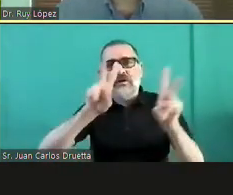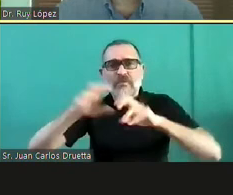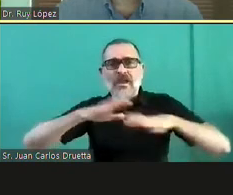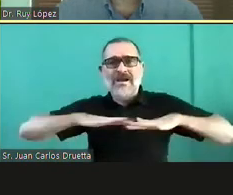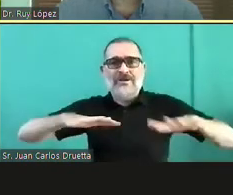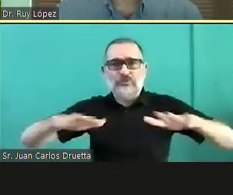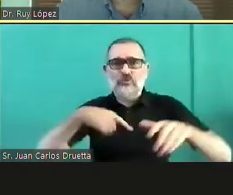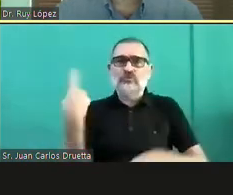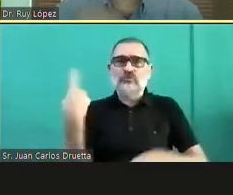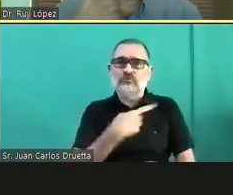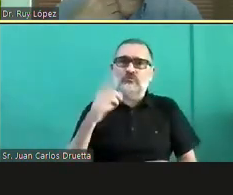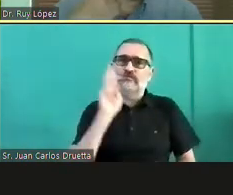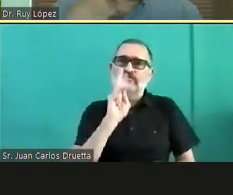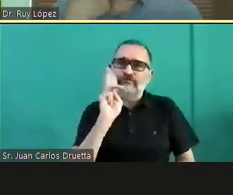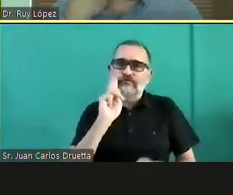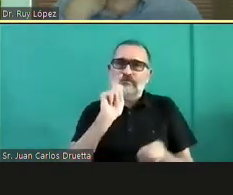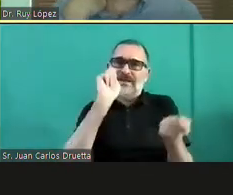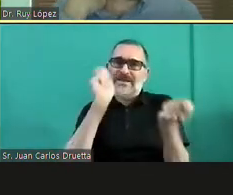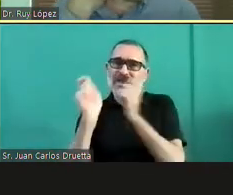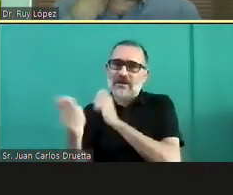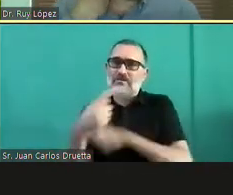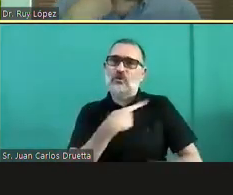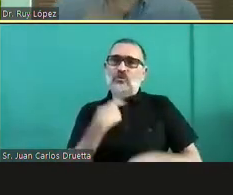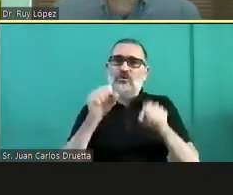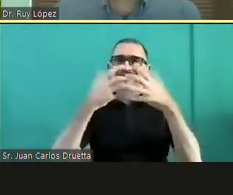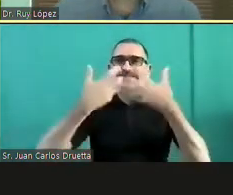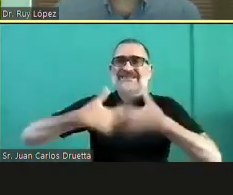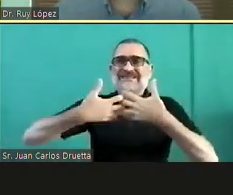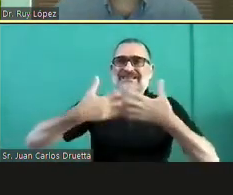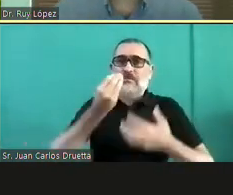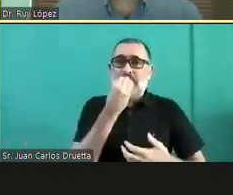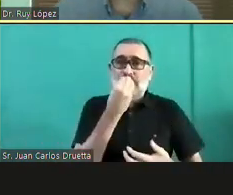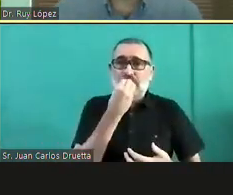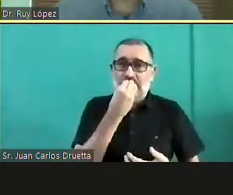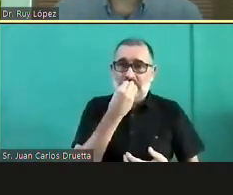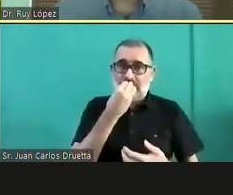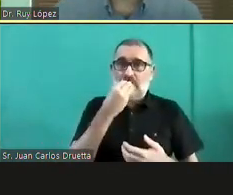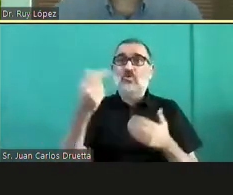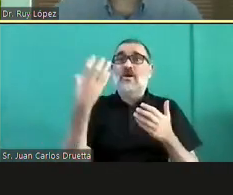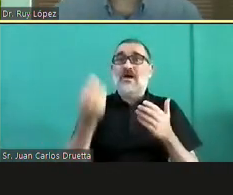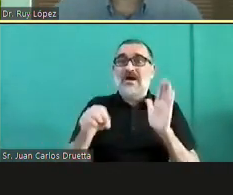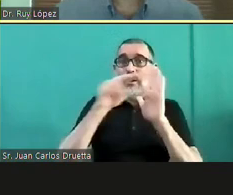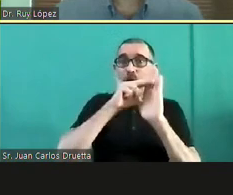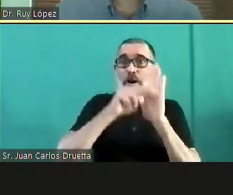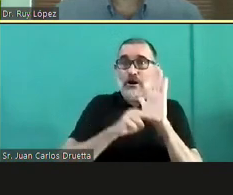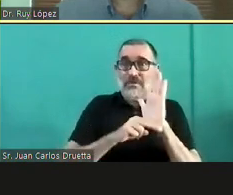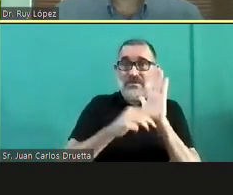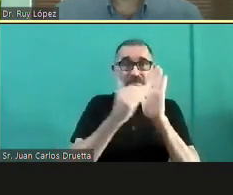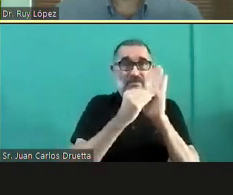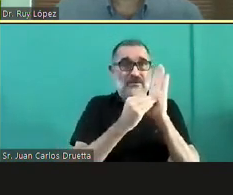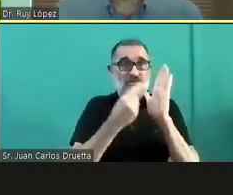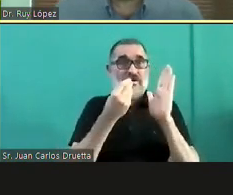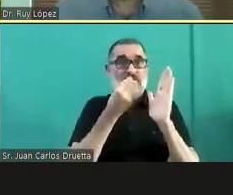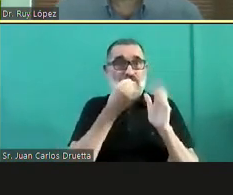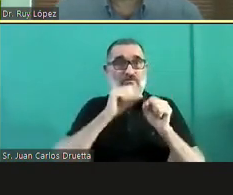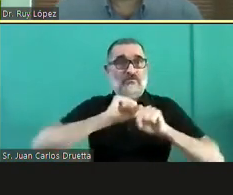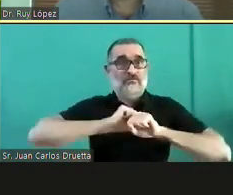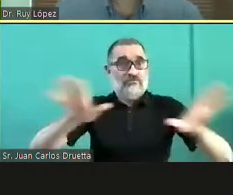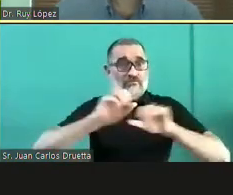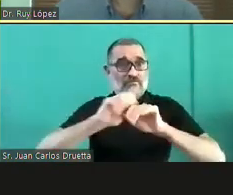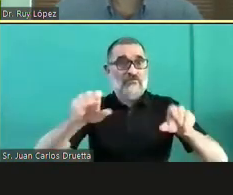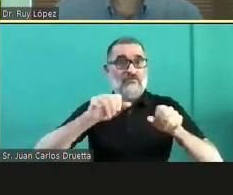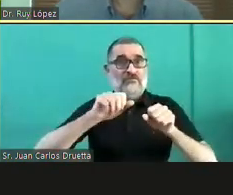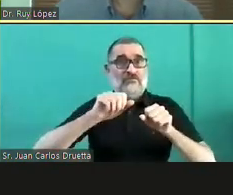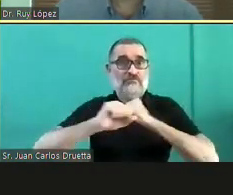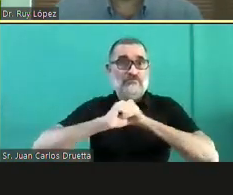la regulación de la promoción de los sucedáneos de leche materna y fortalecimiento de la lactancia materna como una estrategia central